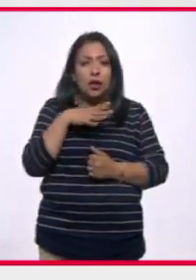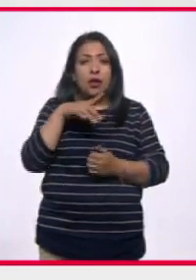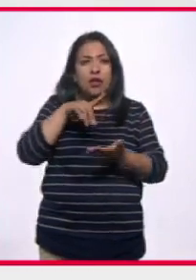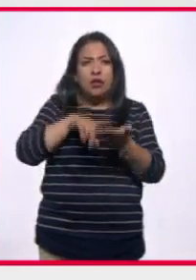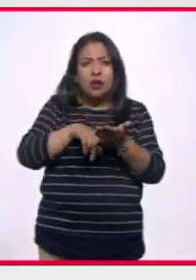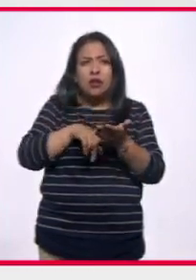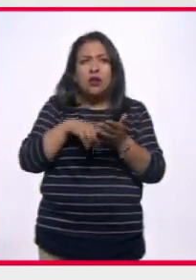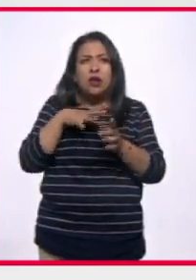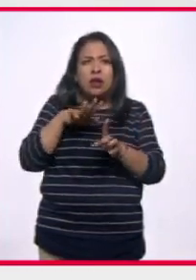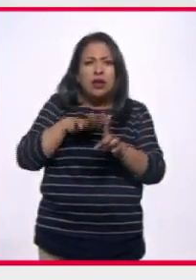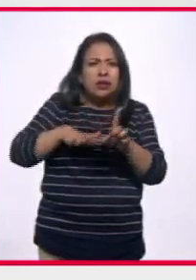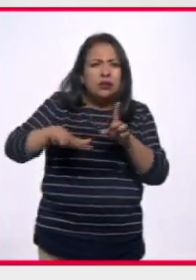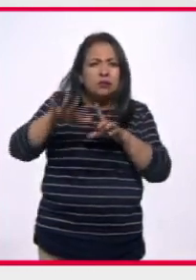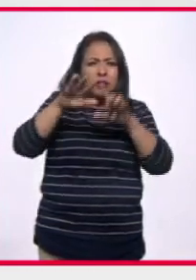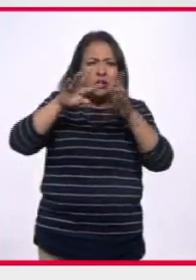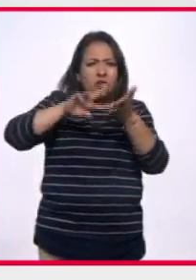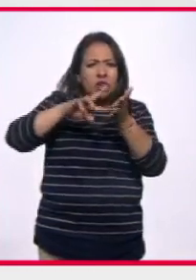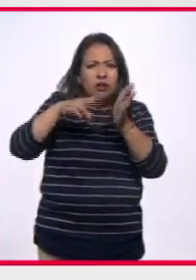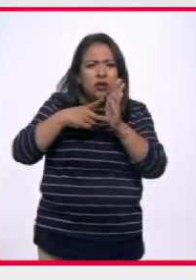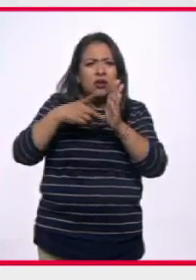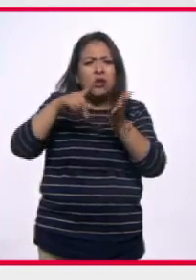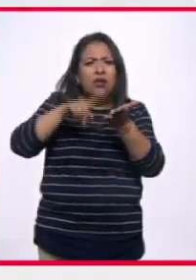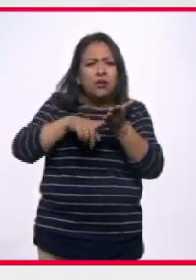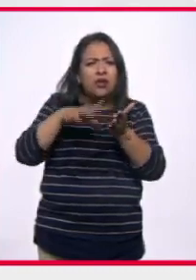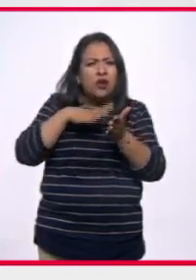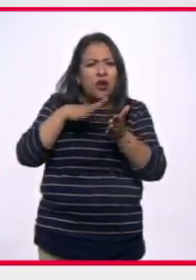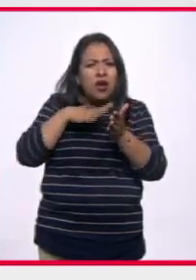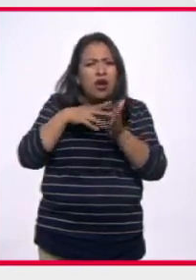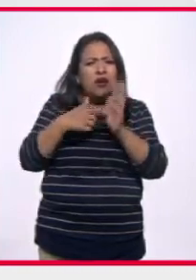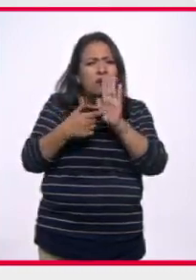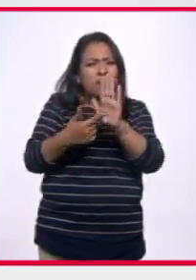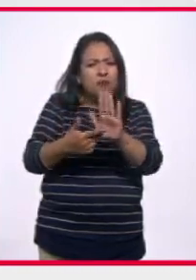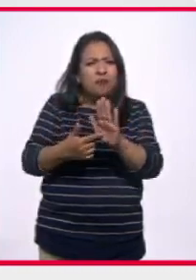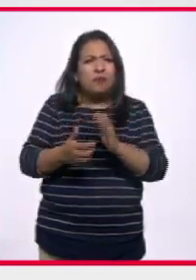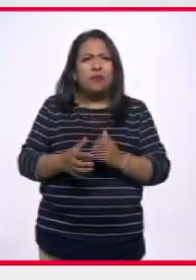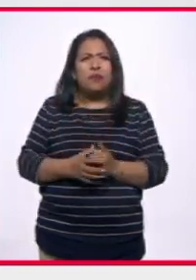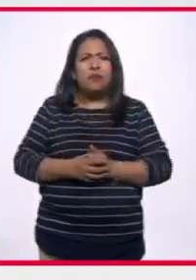era un espacio arquitectónico a través de una acción performática